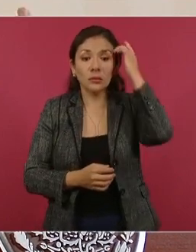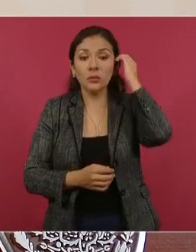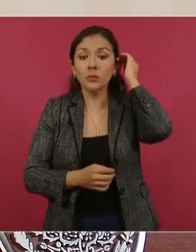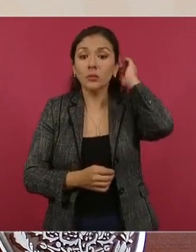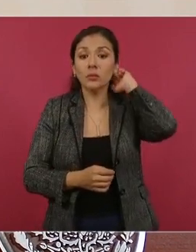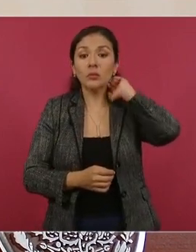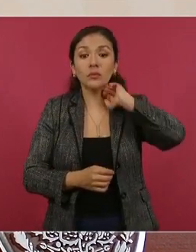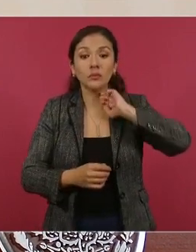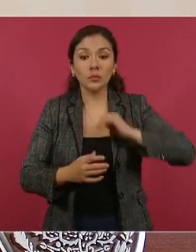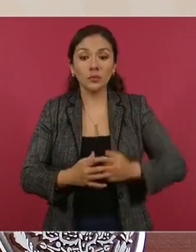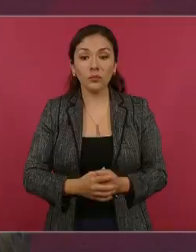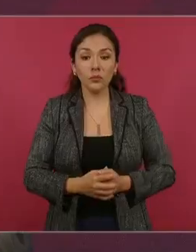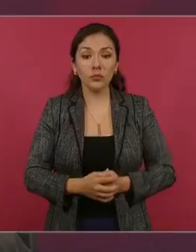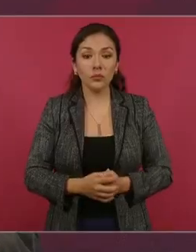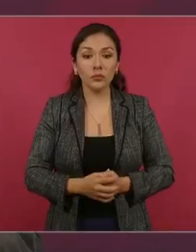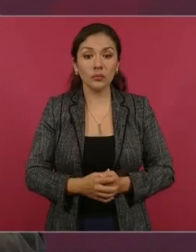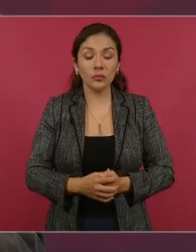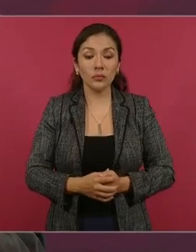pero